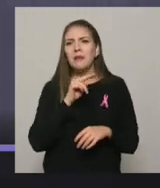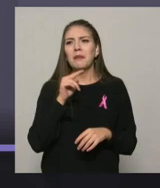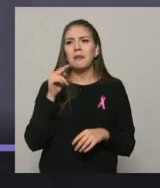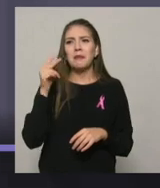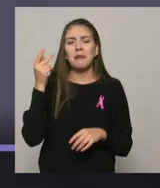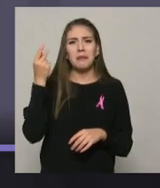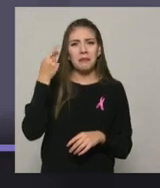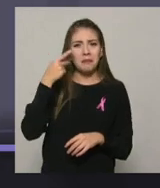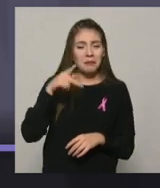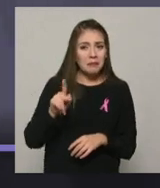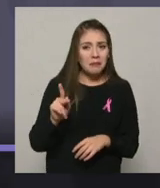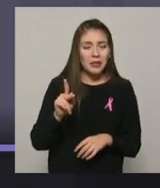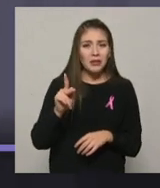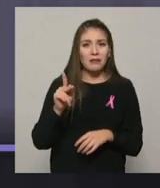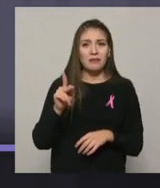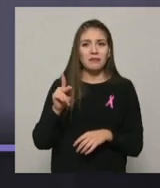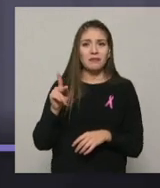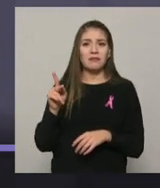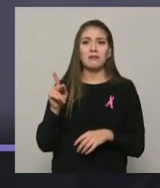Pero